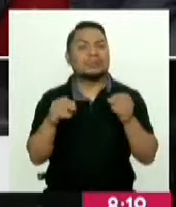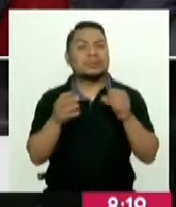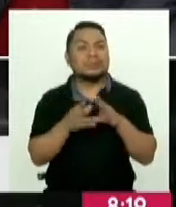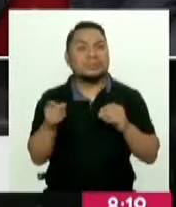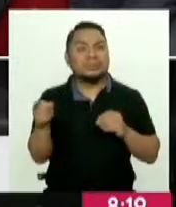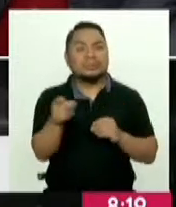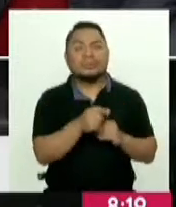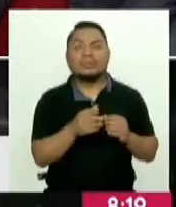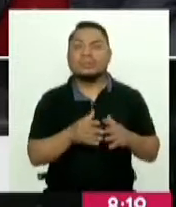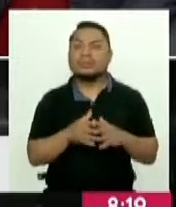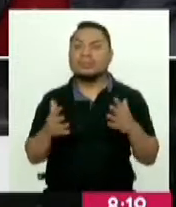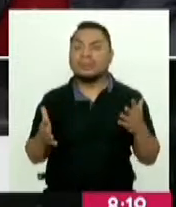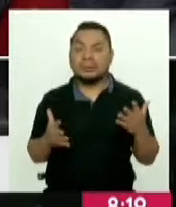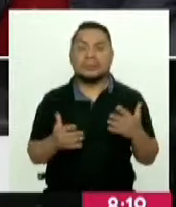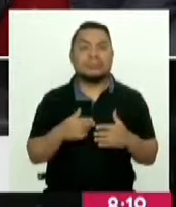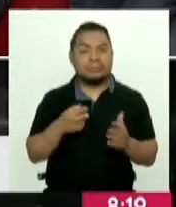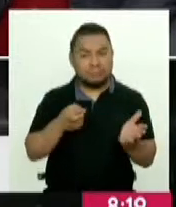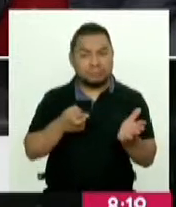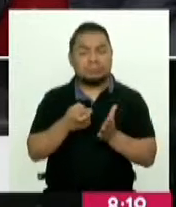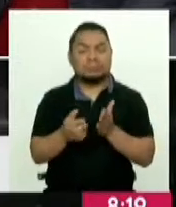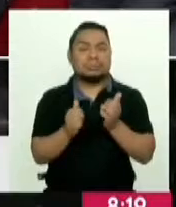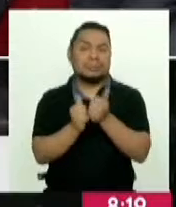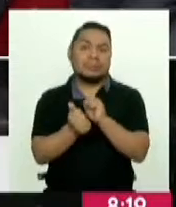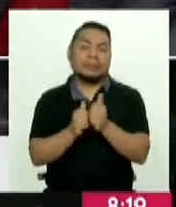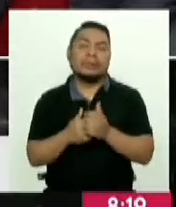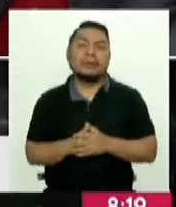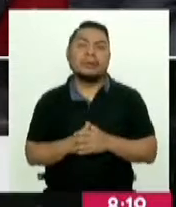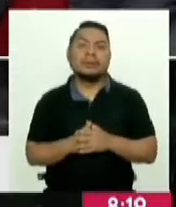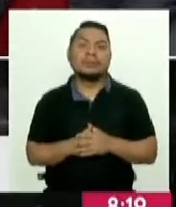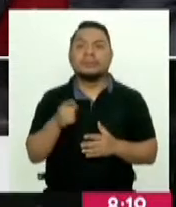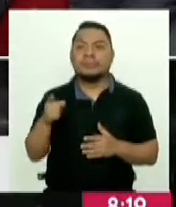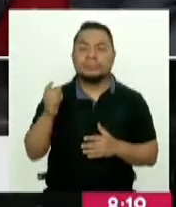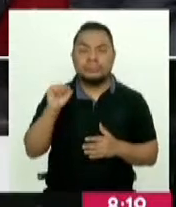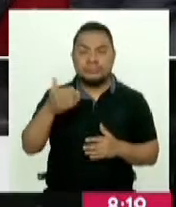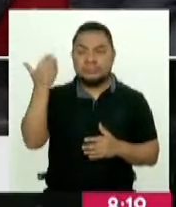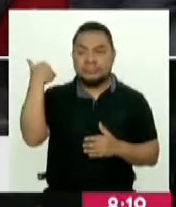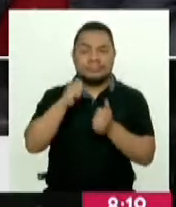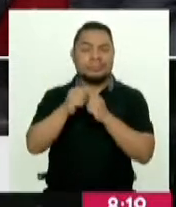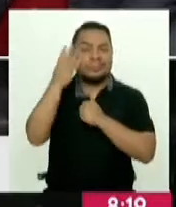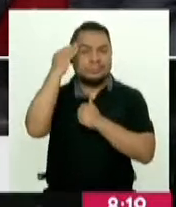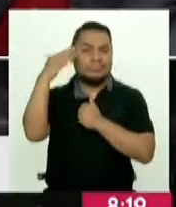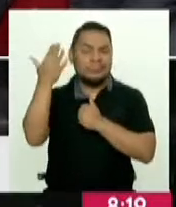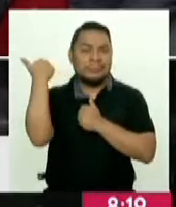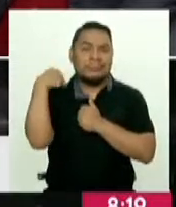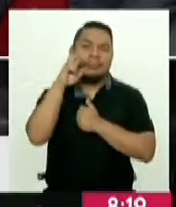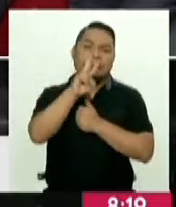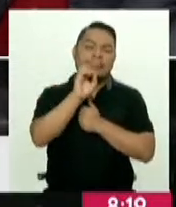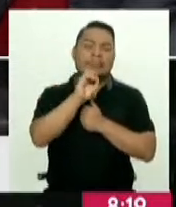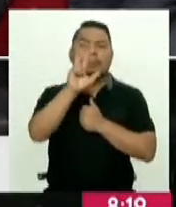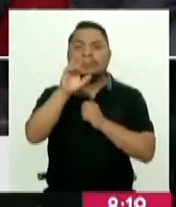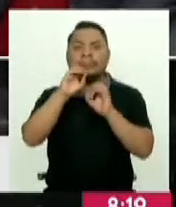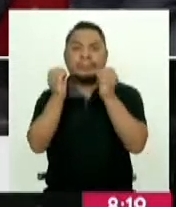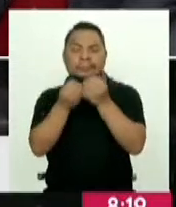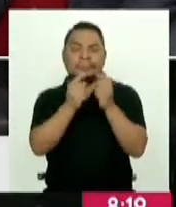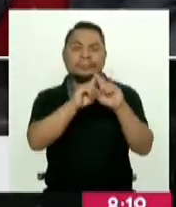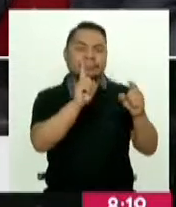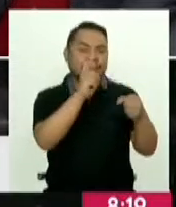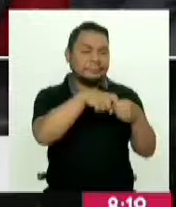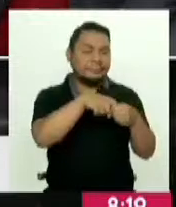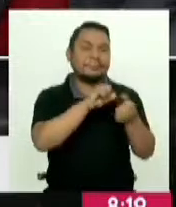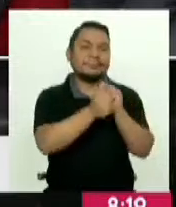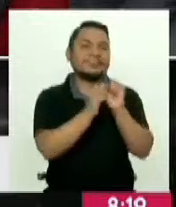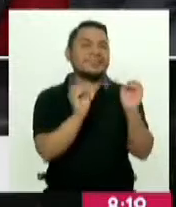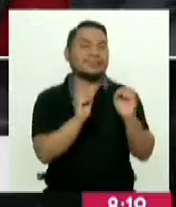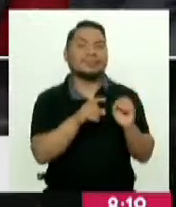bastante prolífica de candidatura, es decir, han candidateado ya por 2, 3 organizaciones distintas a